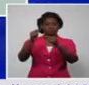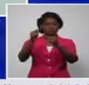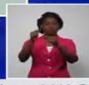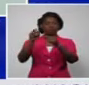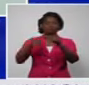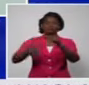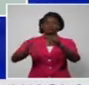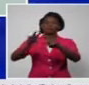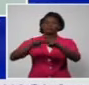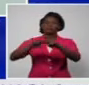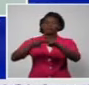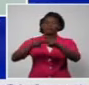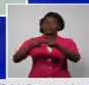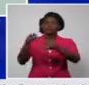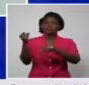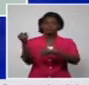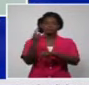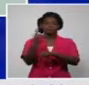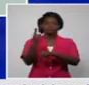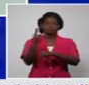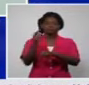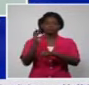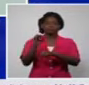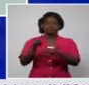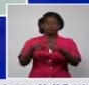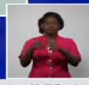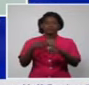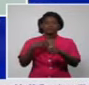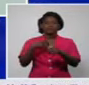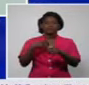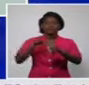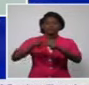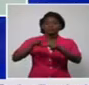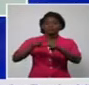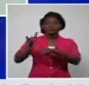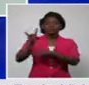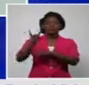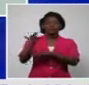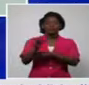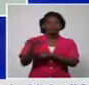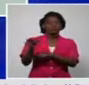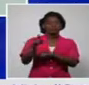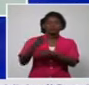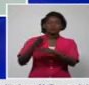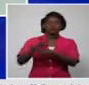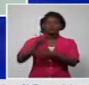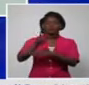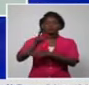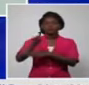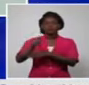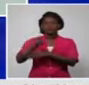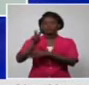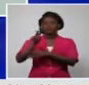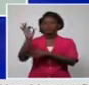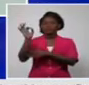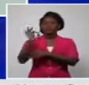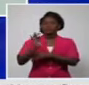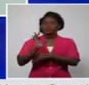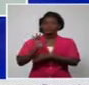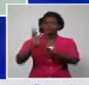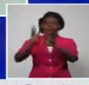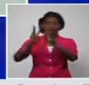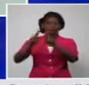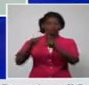municipios de los municipios que concentran el 42,2% de toda la incidencia de